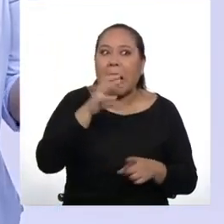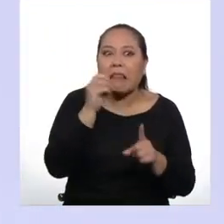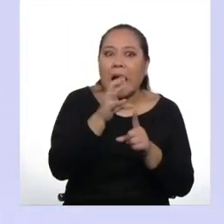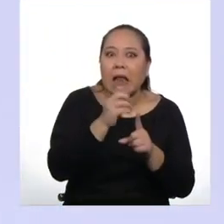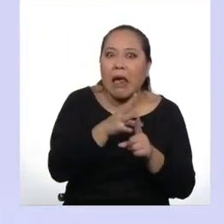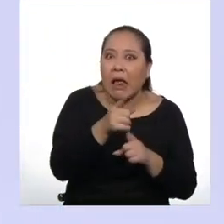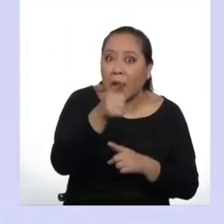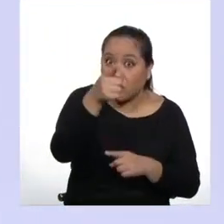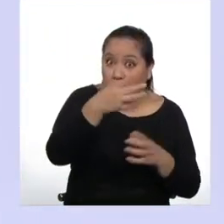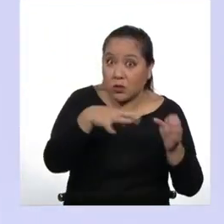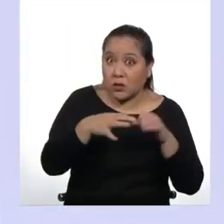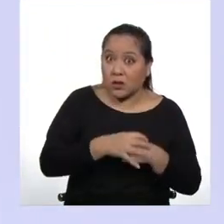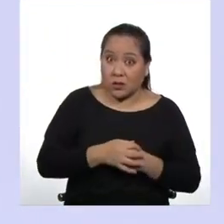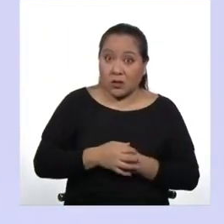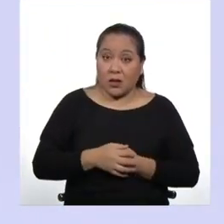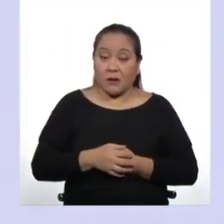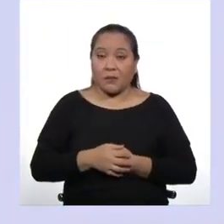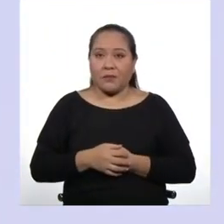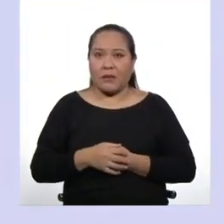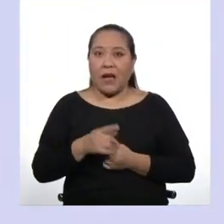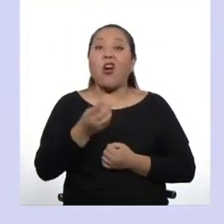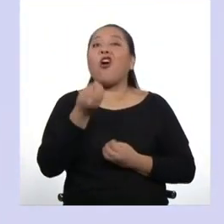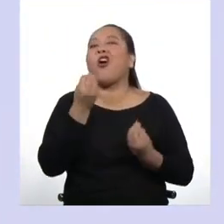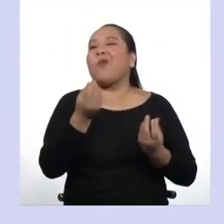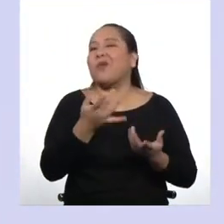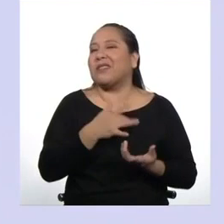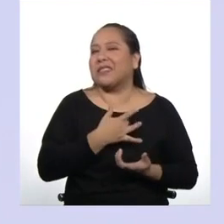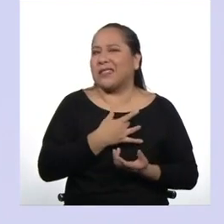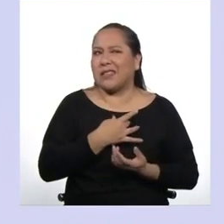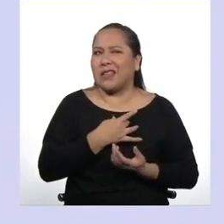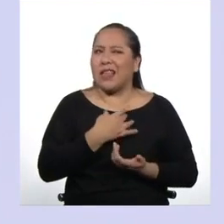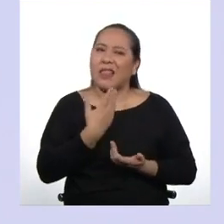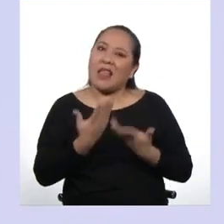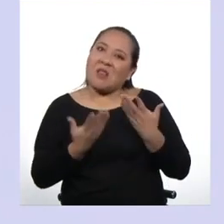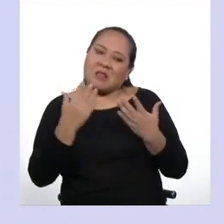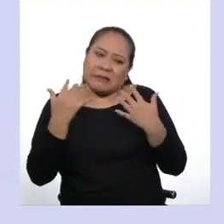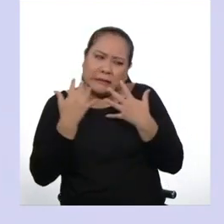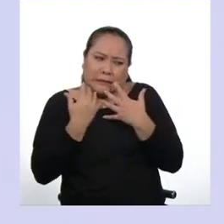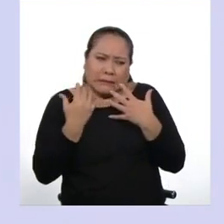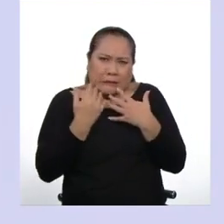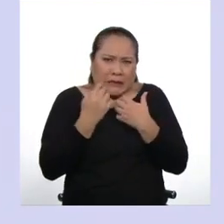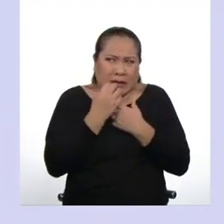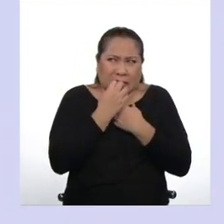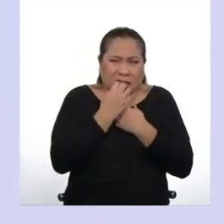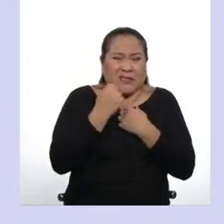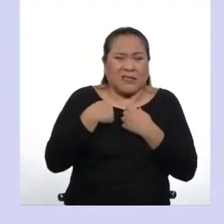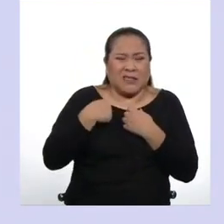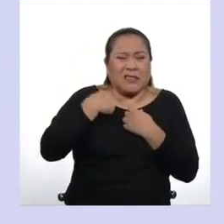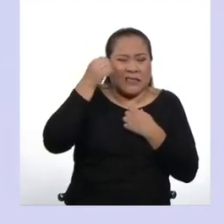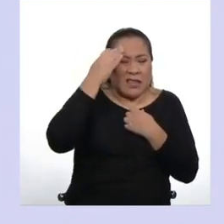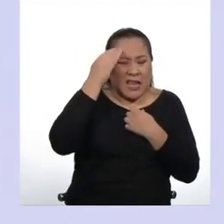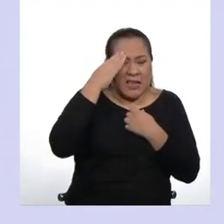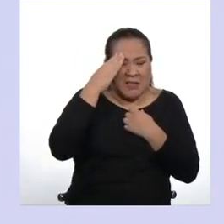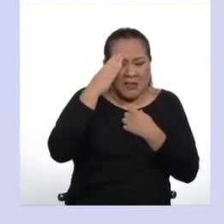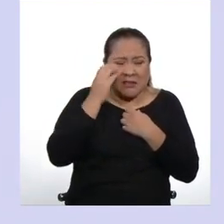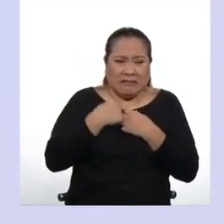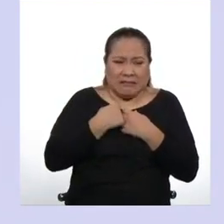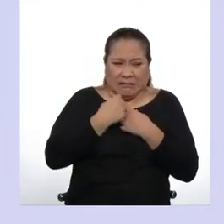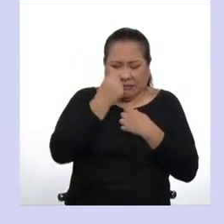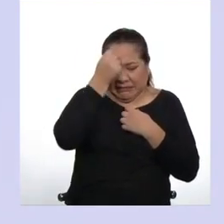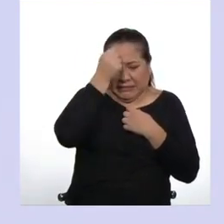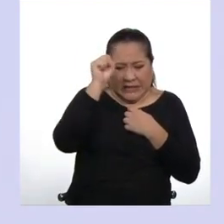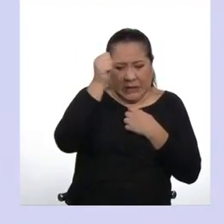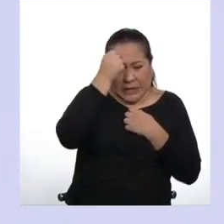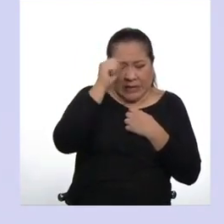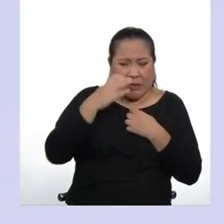¿cómo te sientes? Algunos dirían que con miedo. Y yo también me sentiría así, sobre todo si sé que lo que hice es una travesura que puede enojar